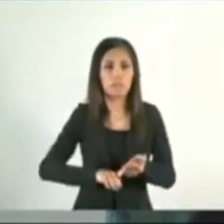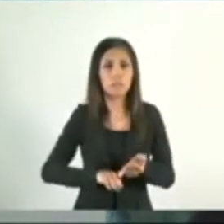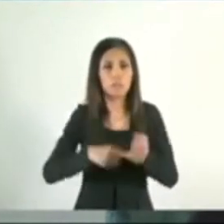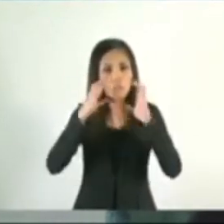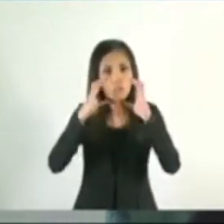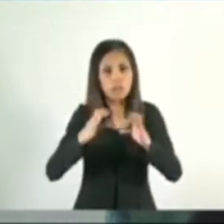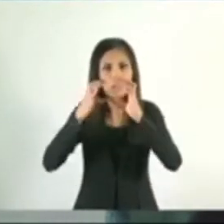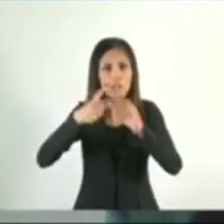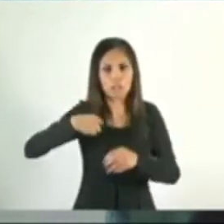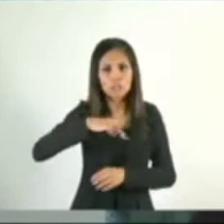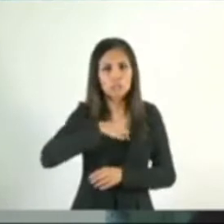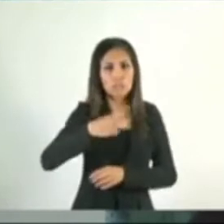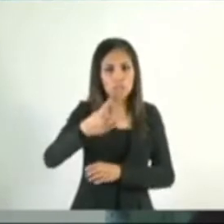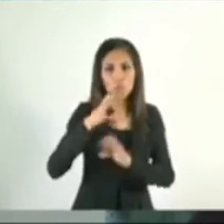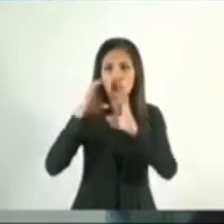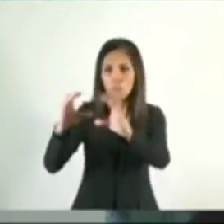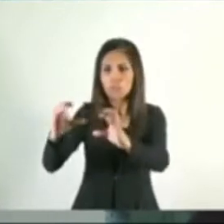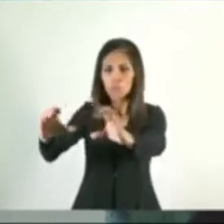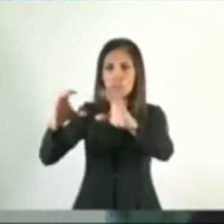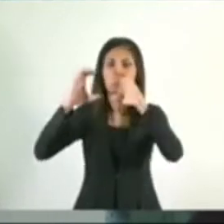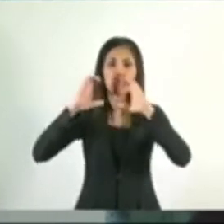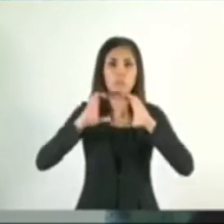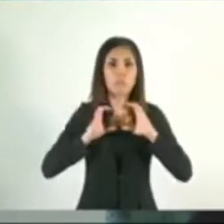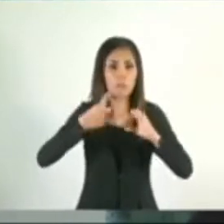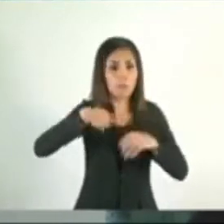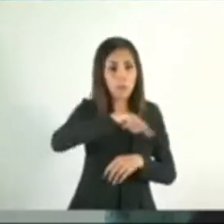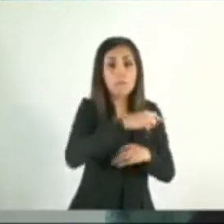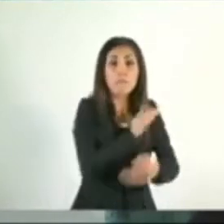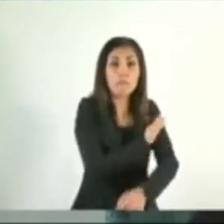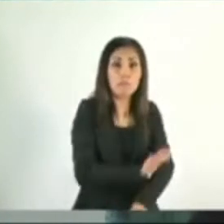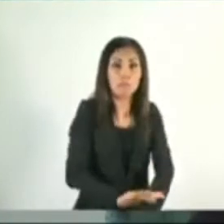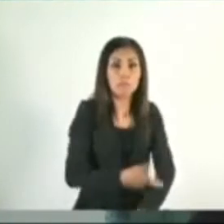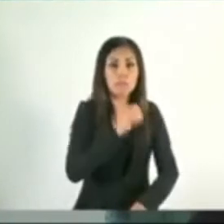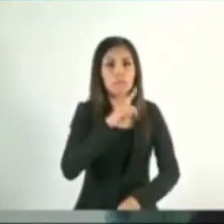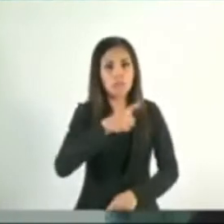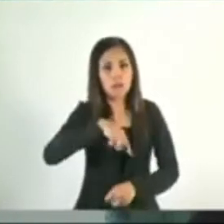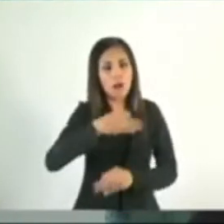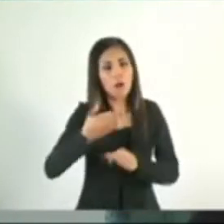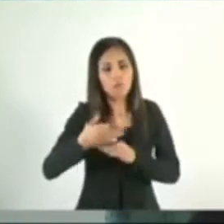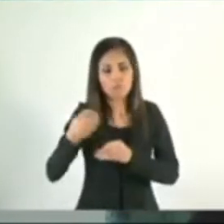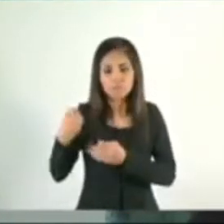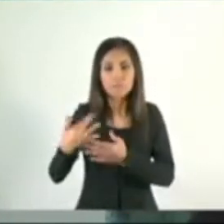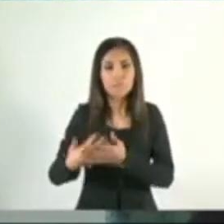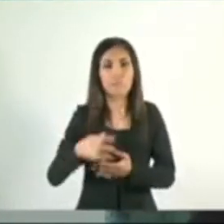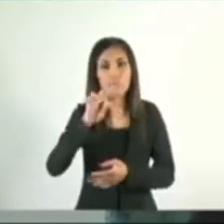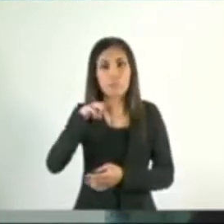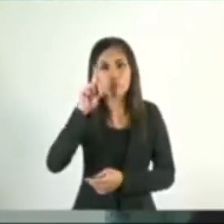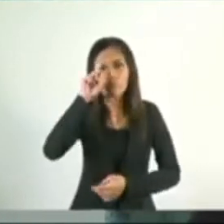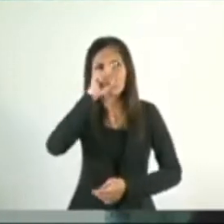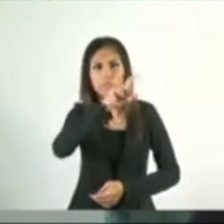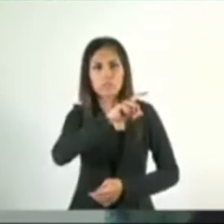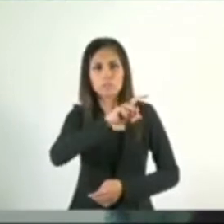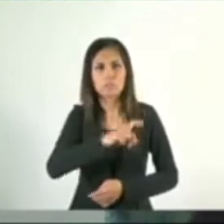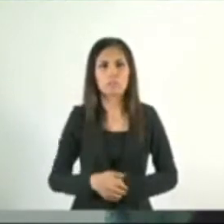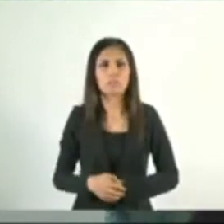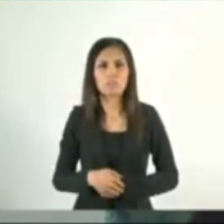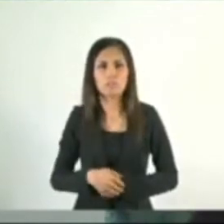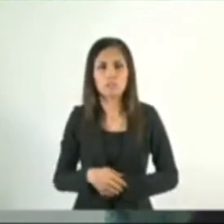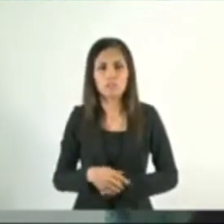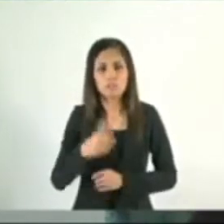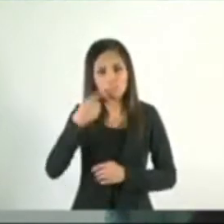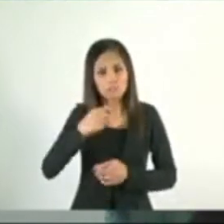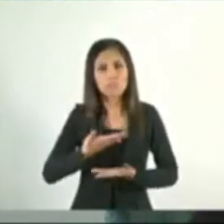cuidarnos a nosotros mismos y con ello a nuestras familias en este periodo atípico y difícil. De corazón y